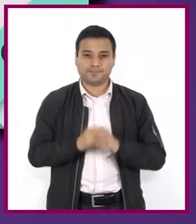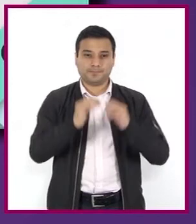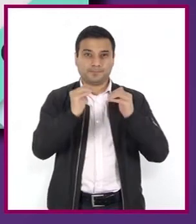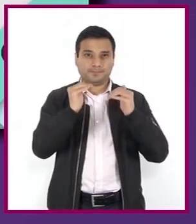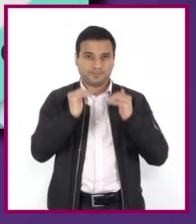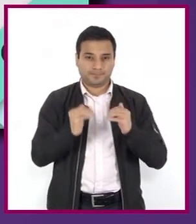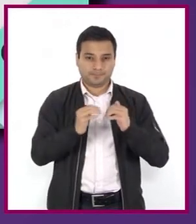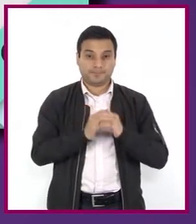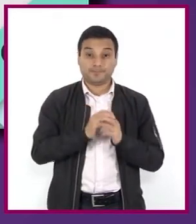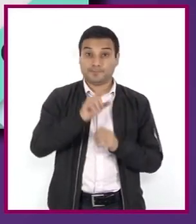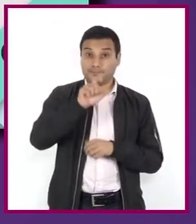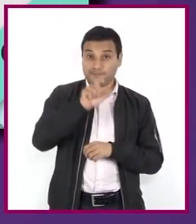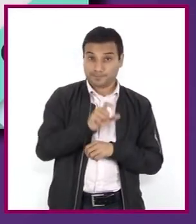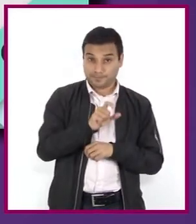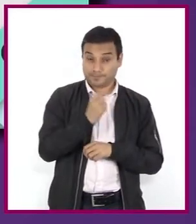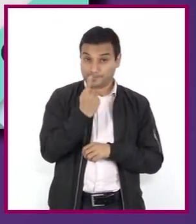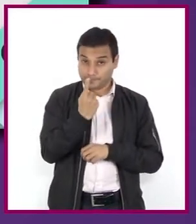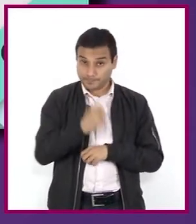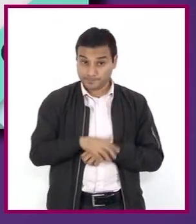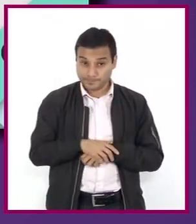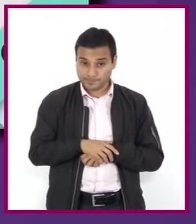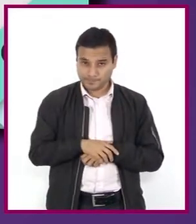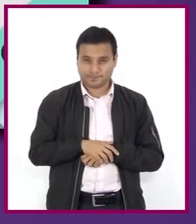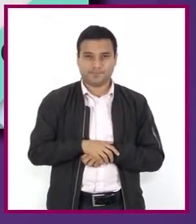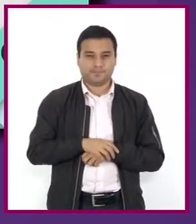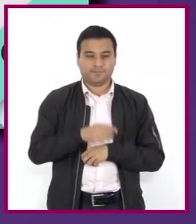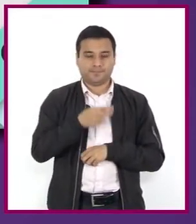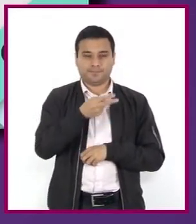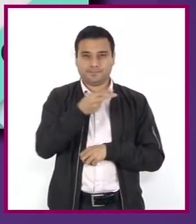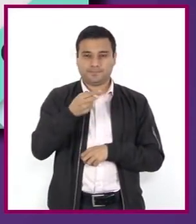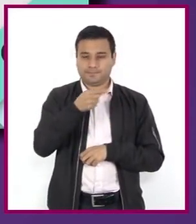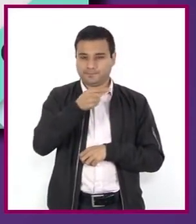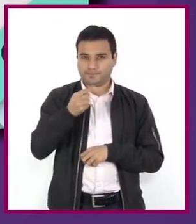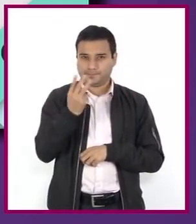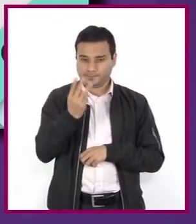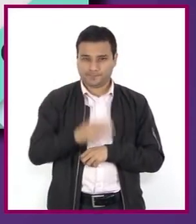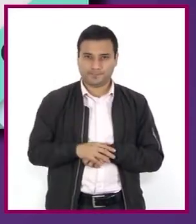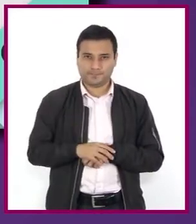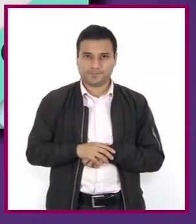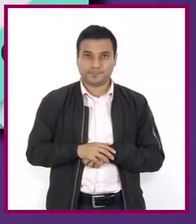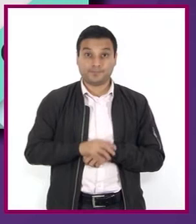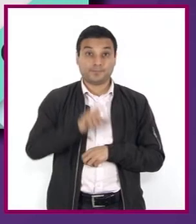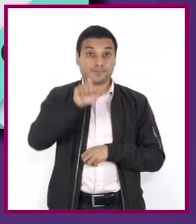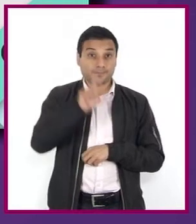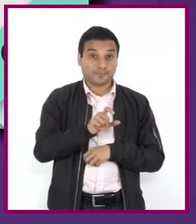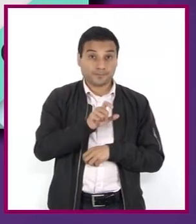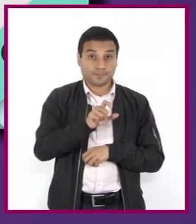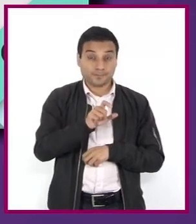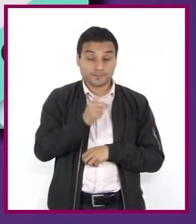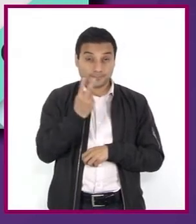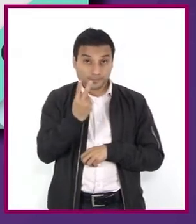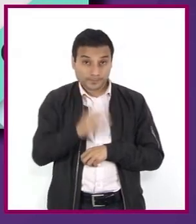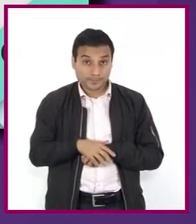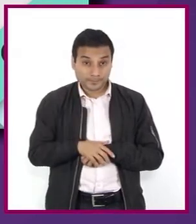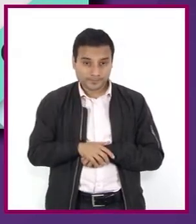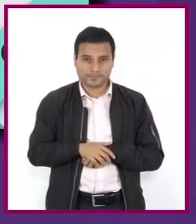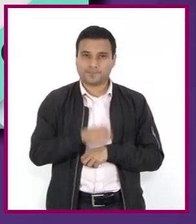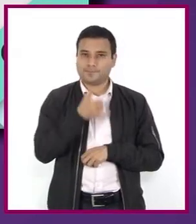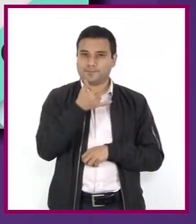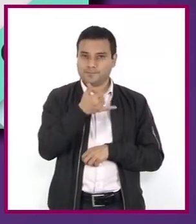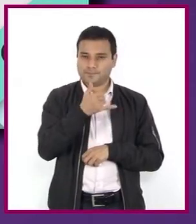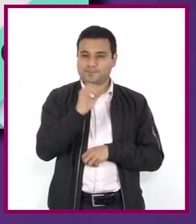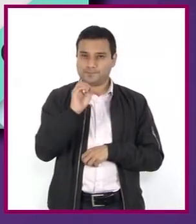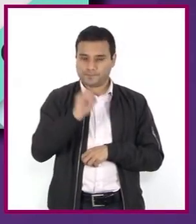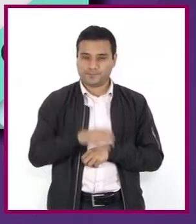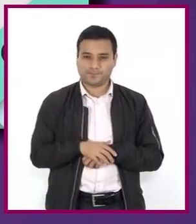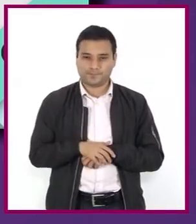x igual a 1, obtenemos 3 negativo. En x igual a 2, obtenemos nuevamente 0. Para